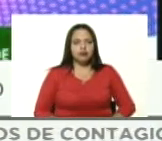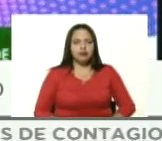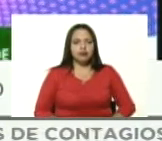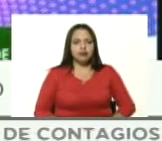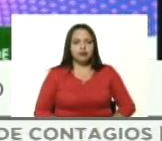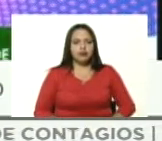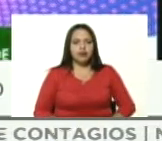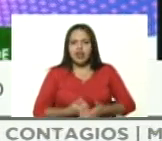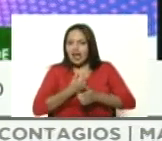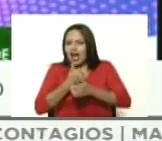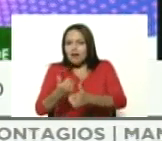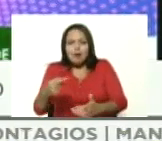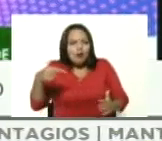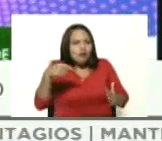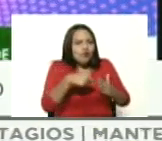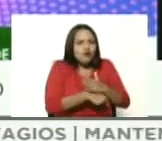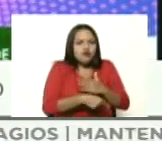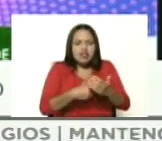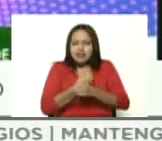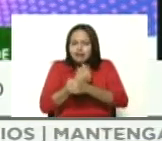Y la amamos con profundidad.